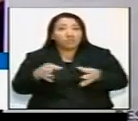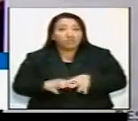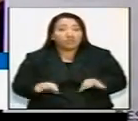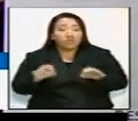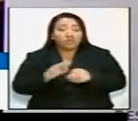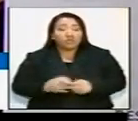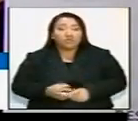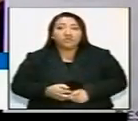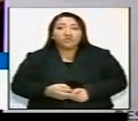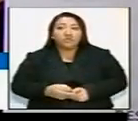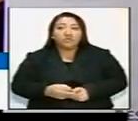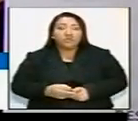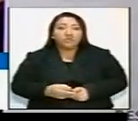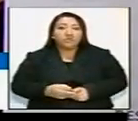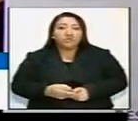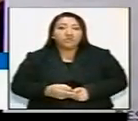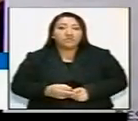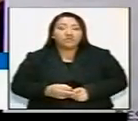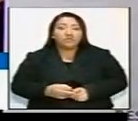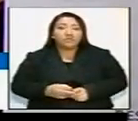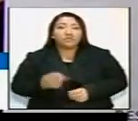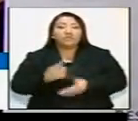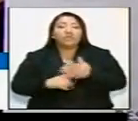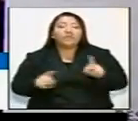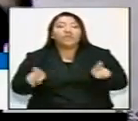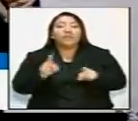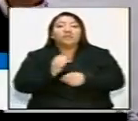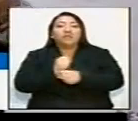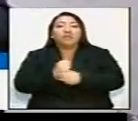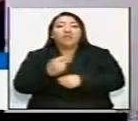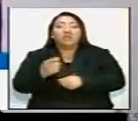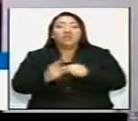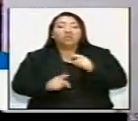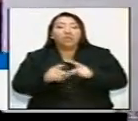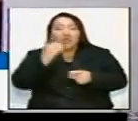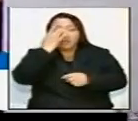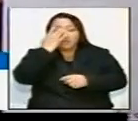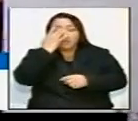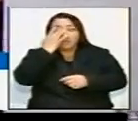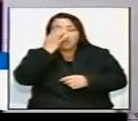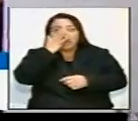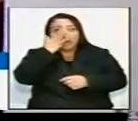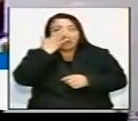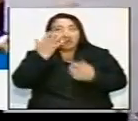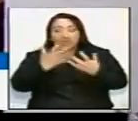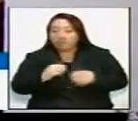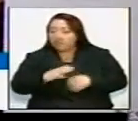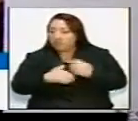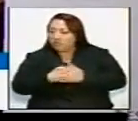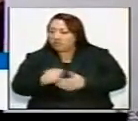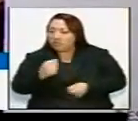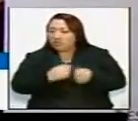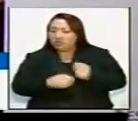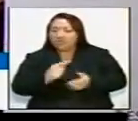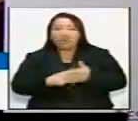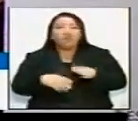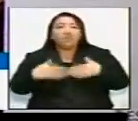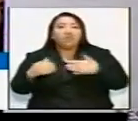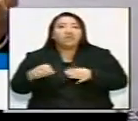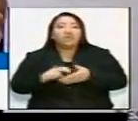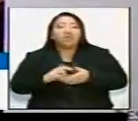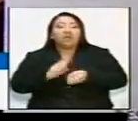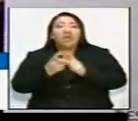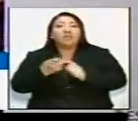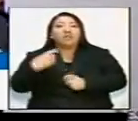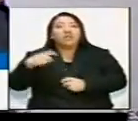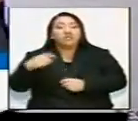importantes, pero también es igual de importante es la capacidad de las empresas para responder a los incentivos del mercado y poder hacer los cambios